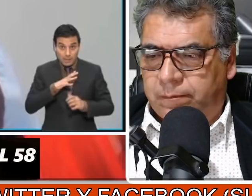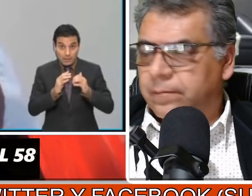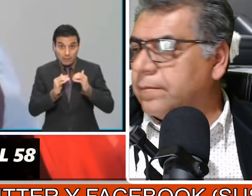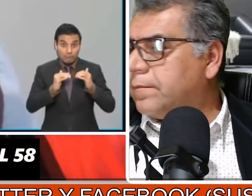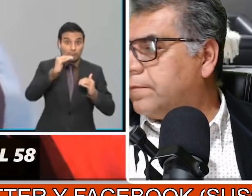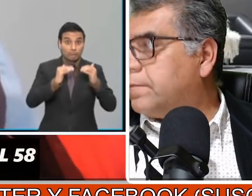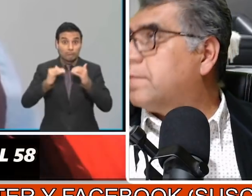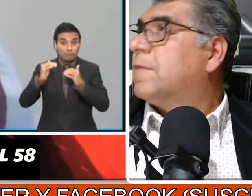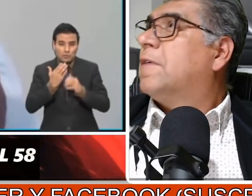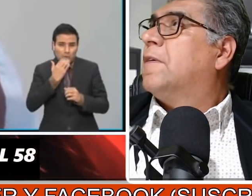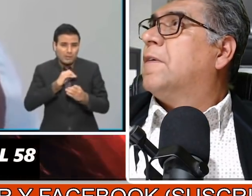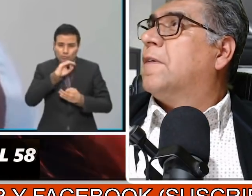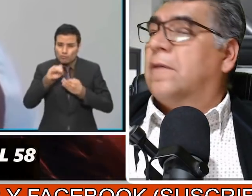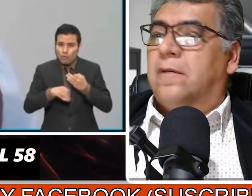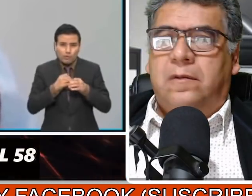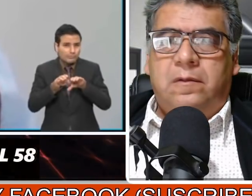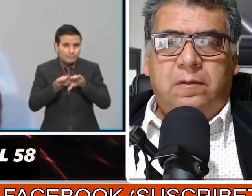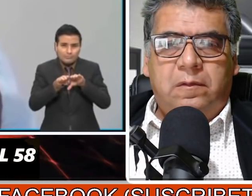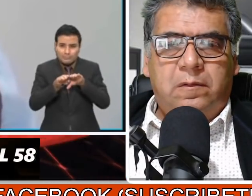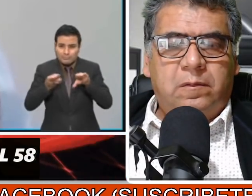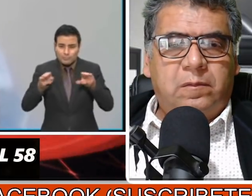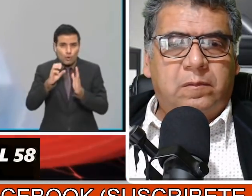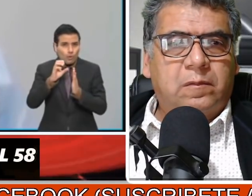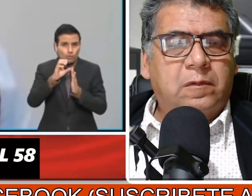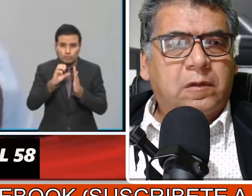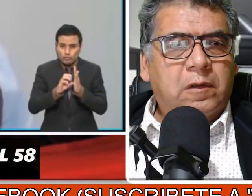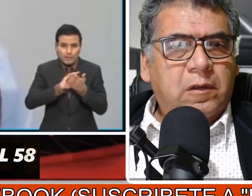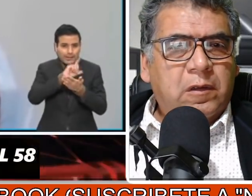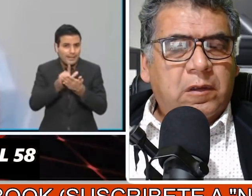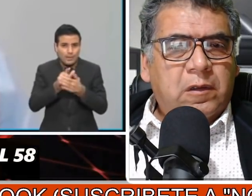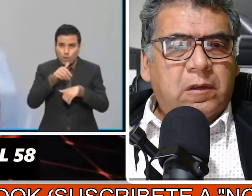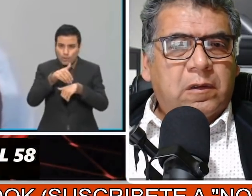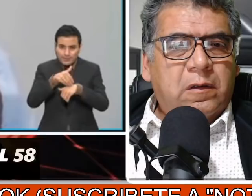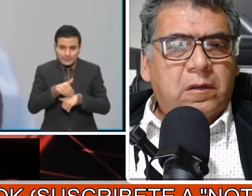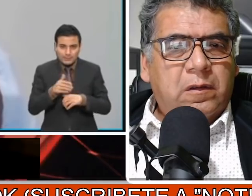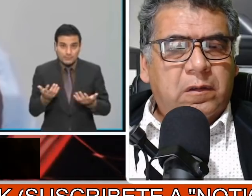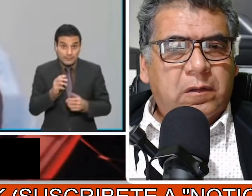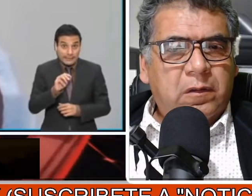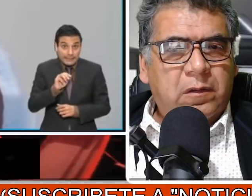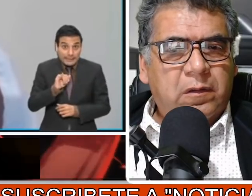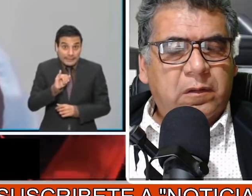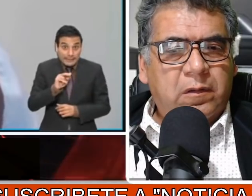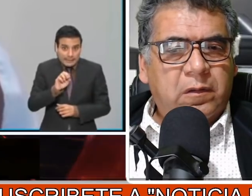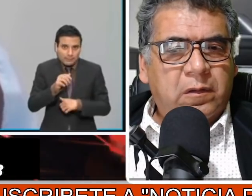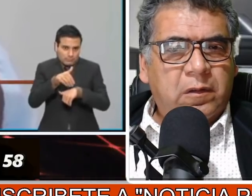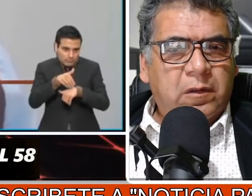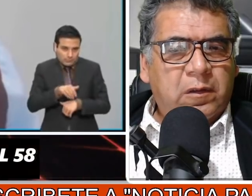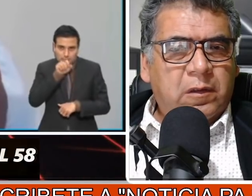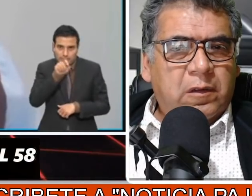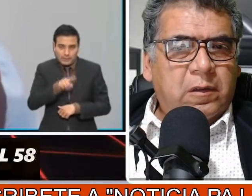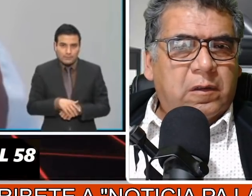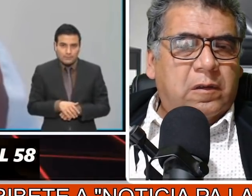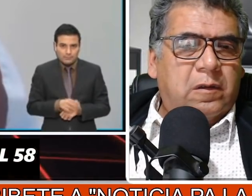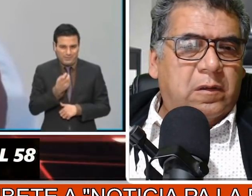nadie. Todos estamos sujetos a la Constitución y a la ley, máxime un árbitro con una responsabilidad tan grande. Por eso